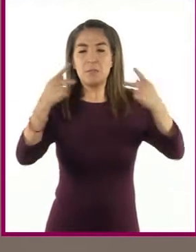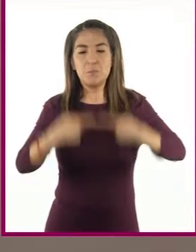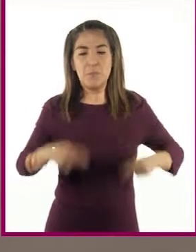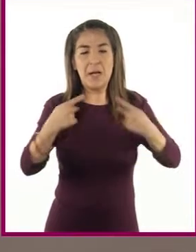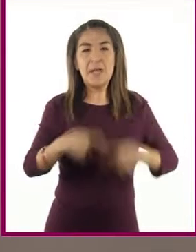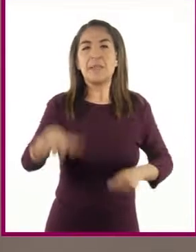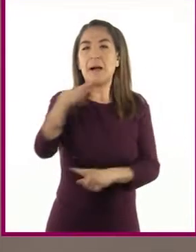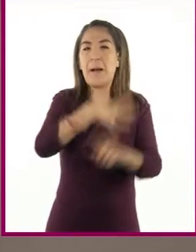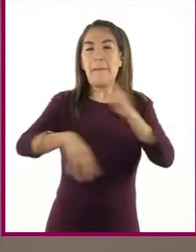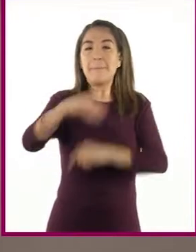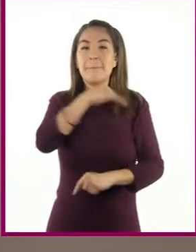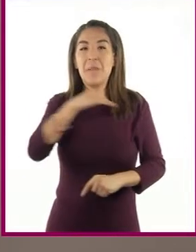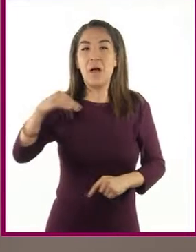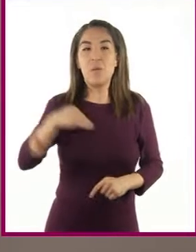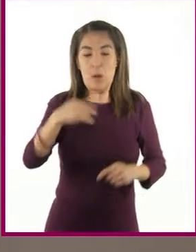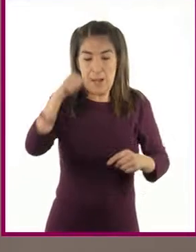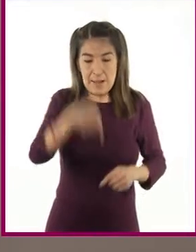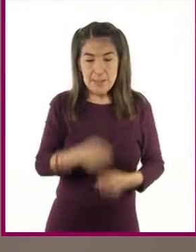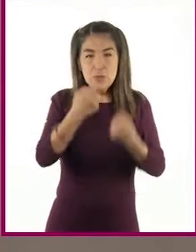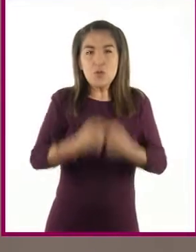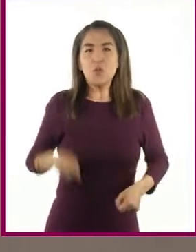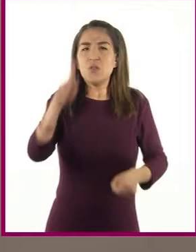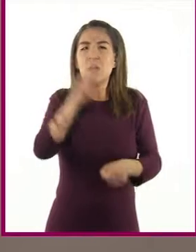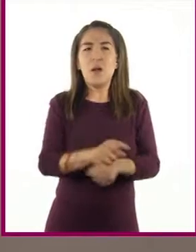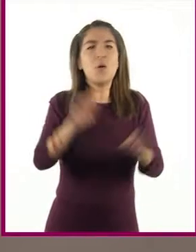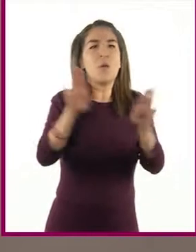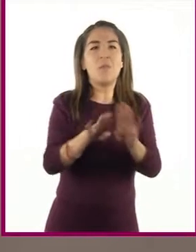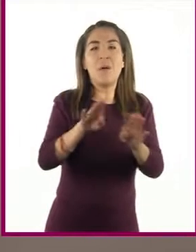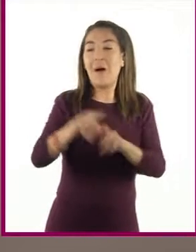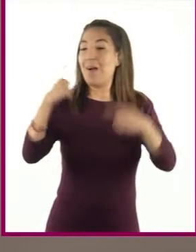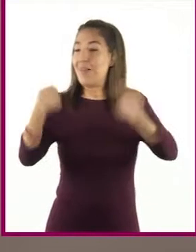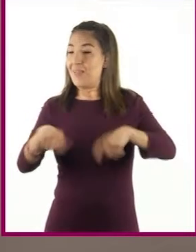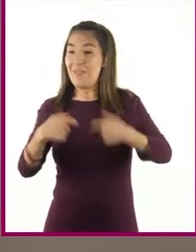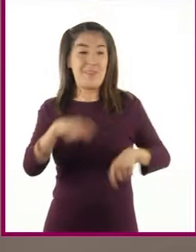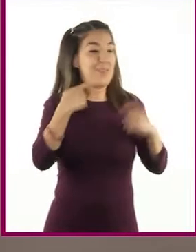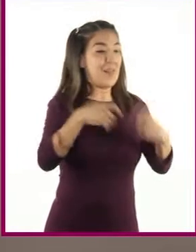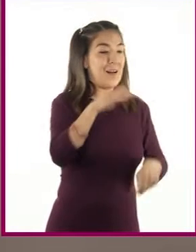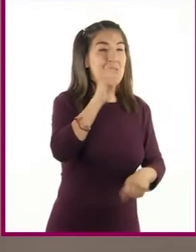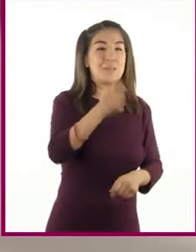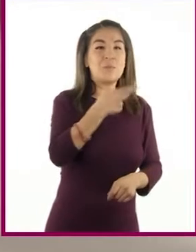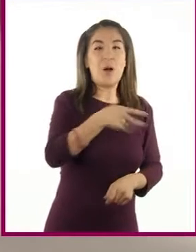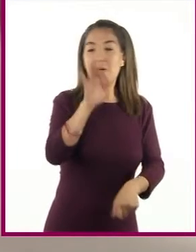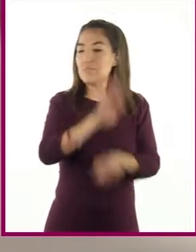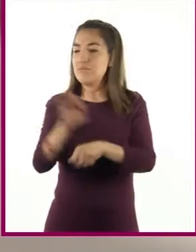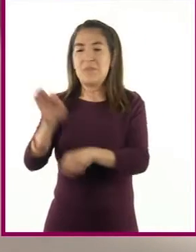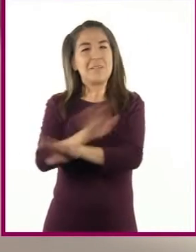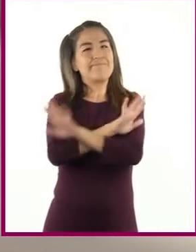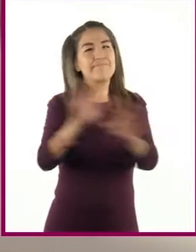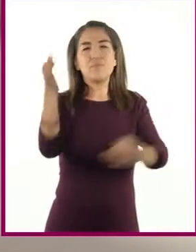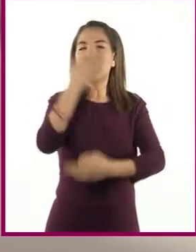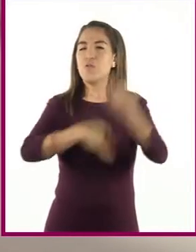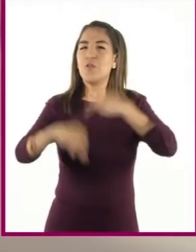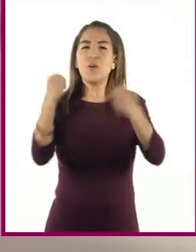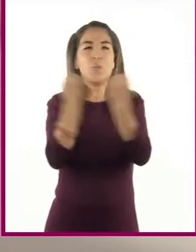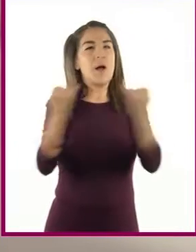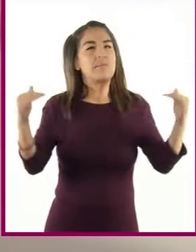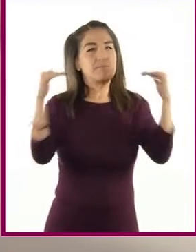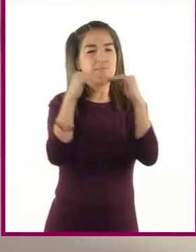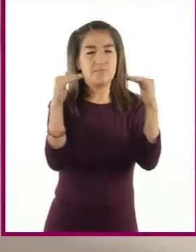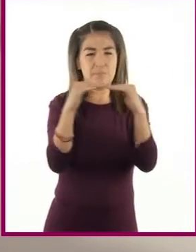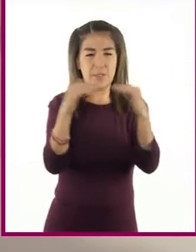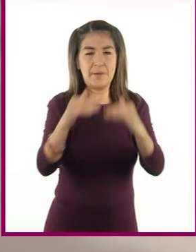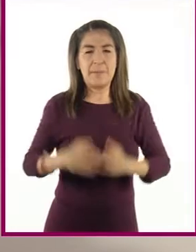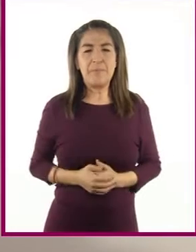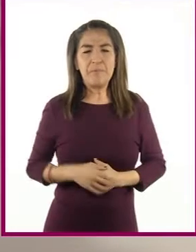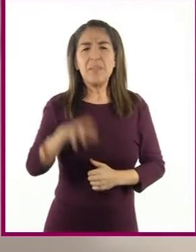una sociedad, sin distinción ni privilegios de ningún tipo. Justicia retributiva busca